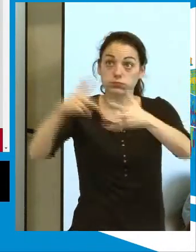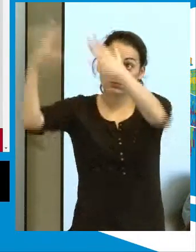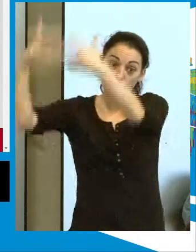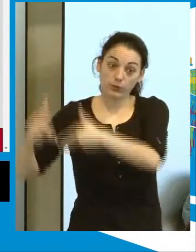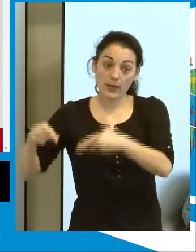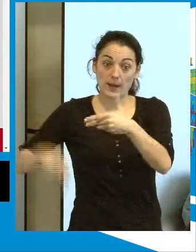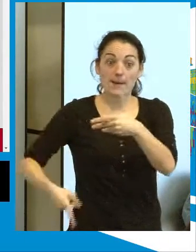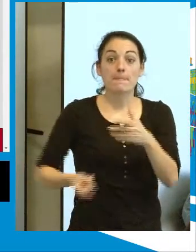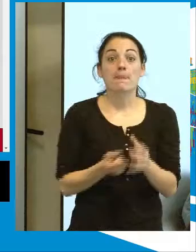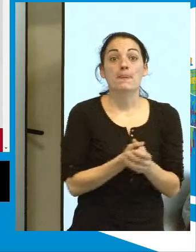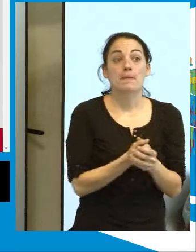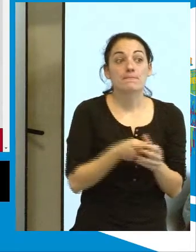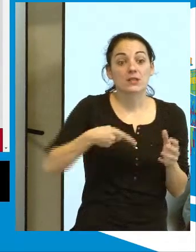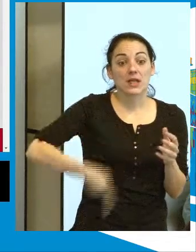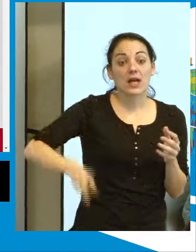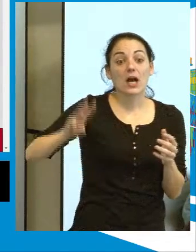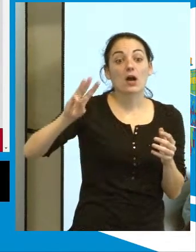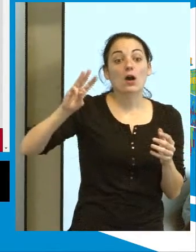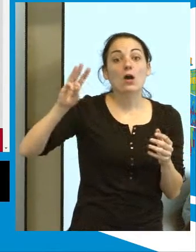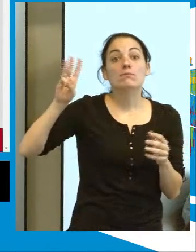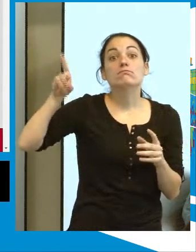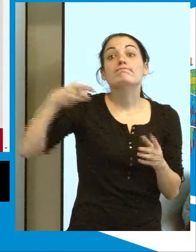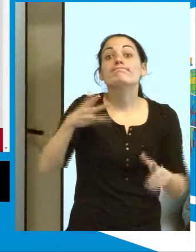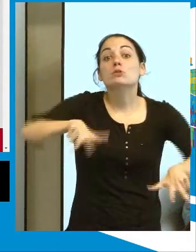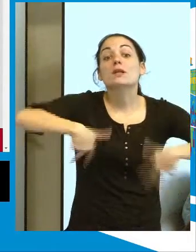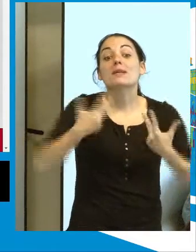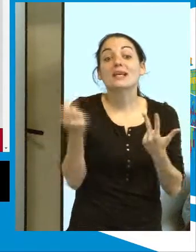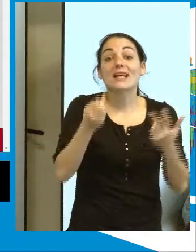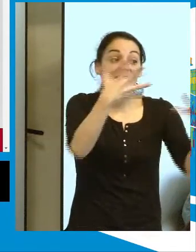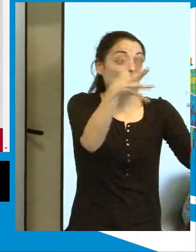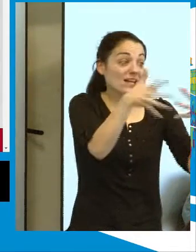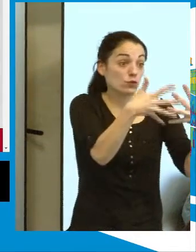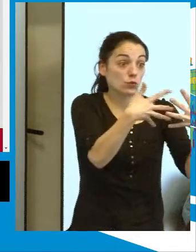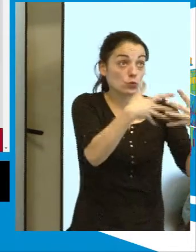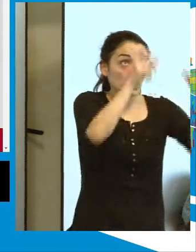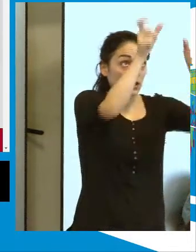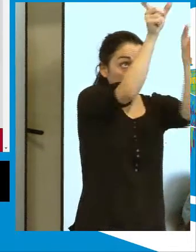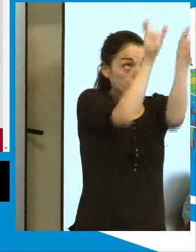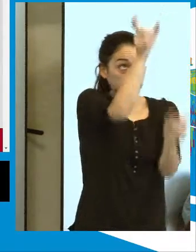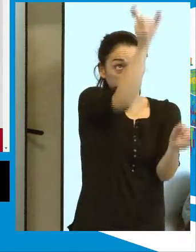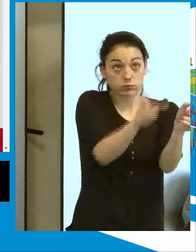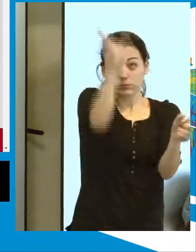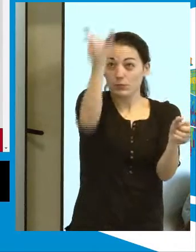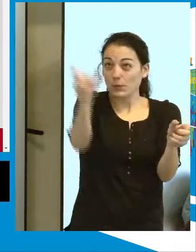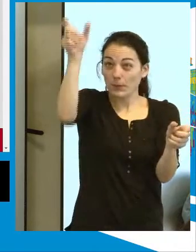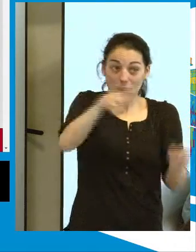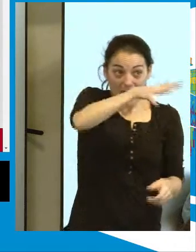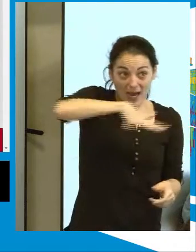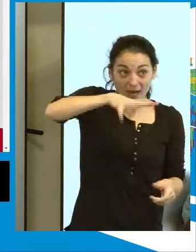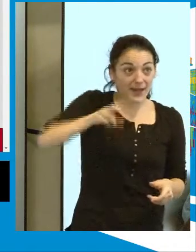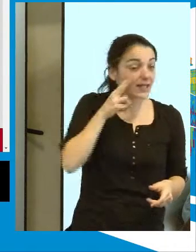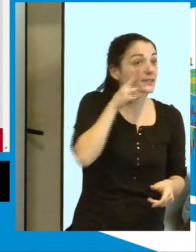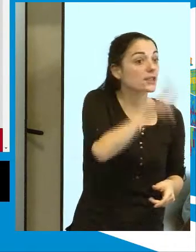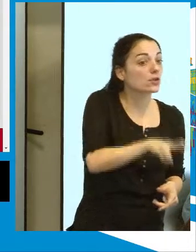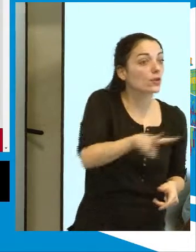os he comentado del why, de la guayaría, que lo que nos permite es estructurar y reconocer cada una de las áreas que tenemos y luego